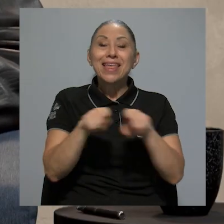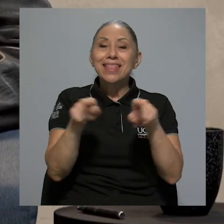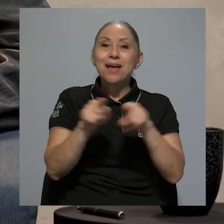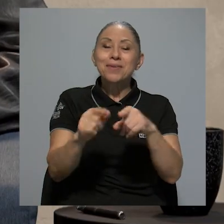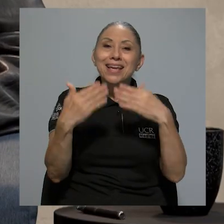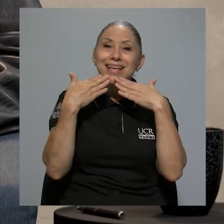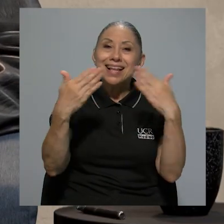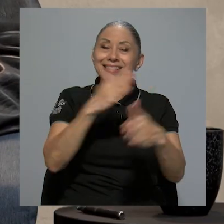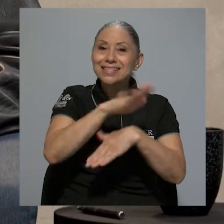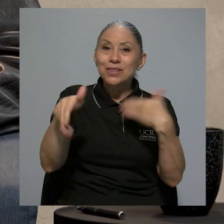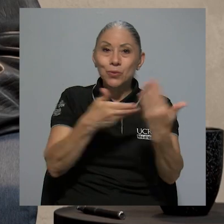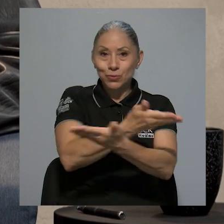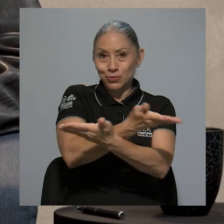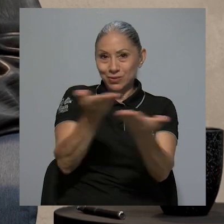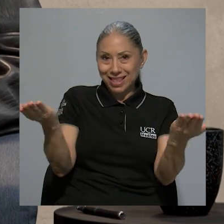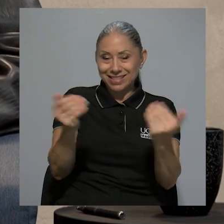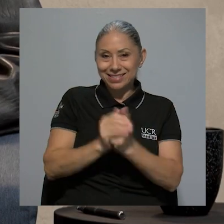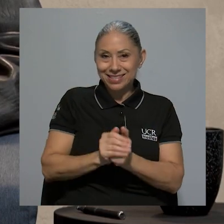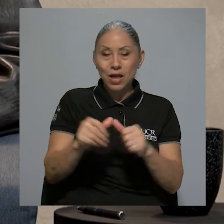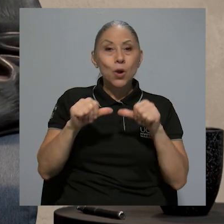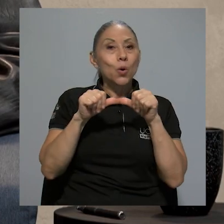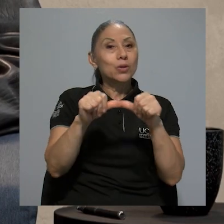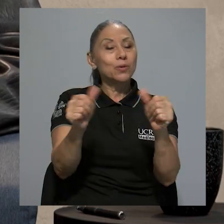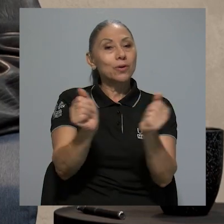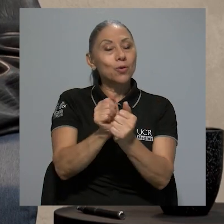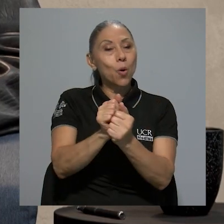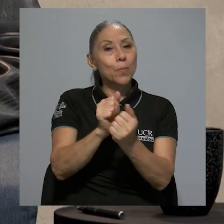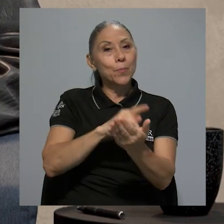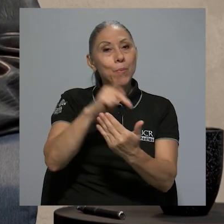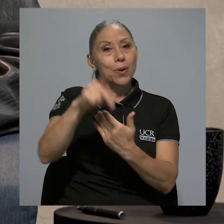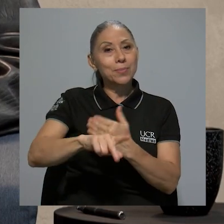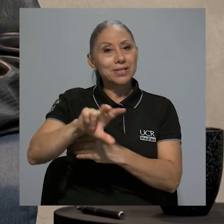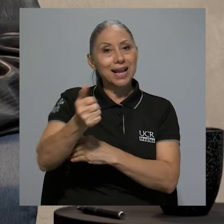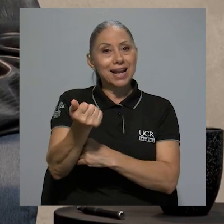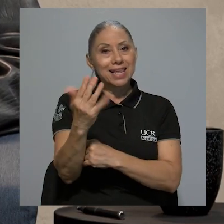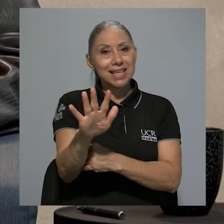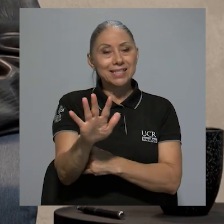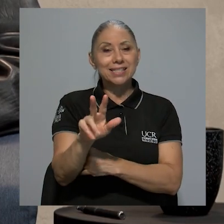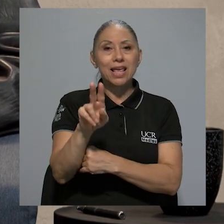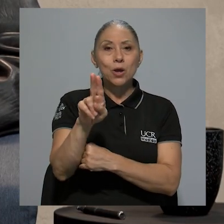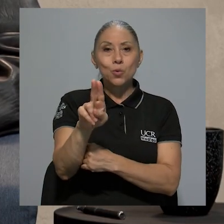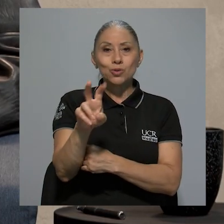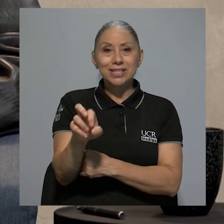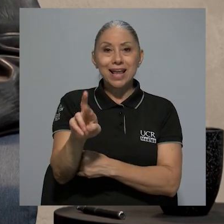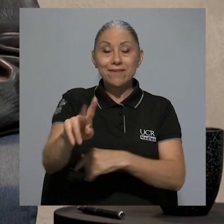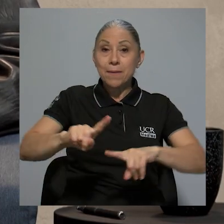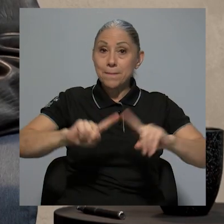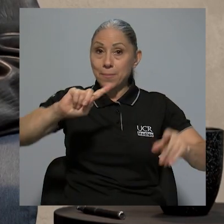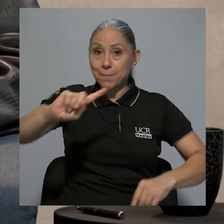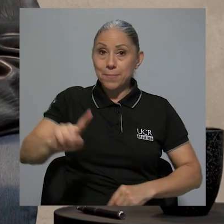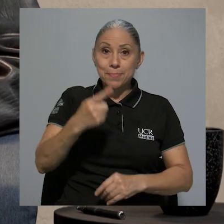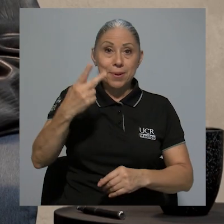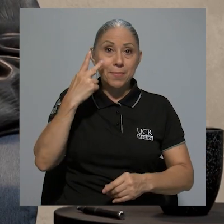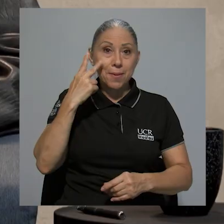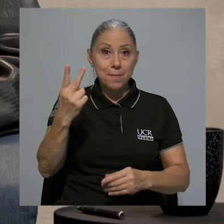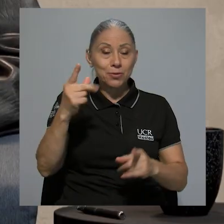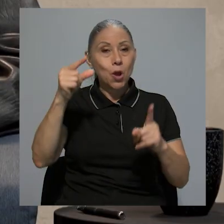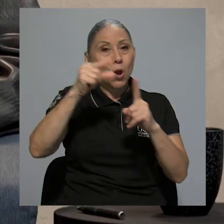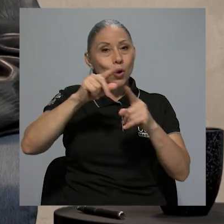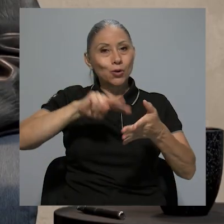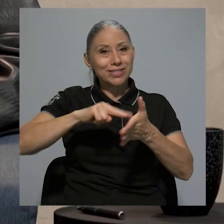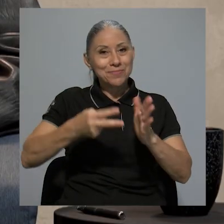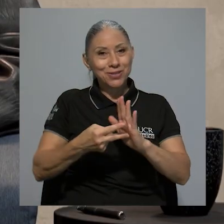Gracias también a todas y todos ustedes. Continúen con la programación de Canal 15 UCR, no sin antes ver